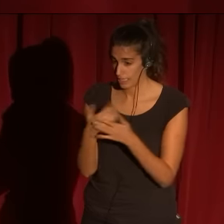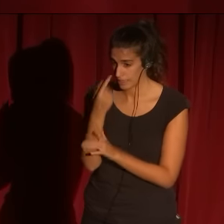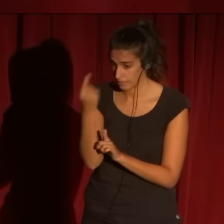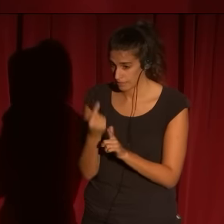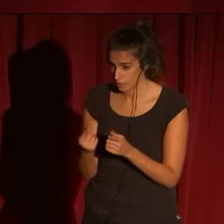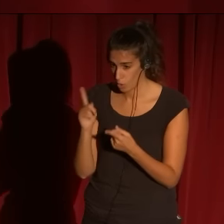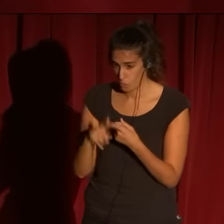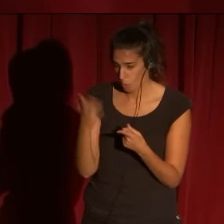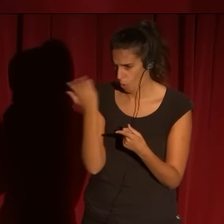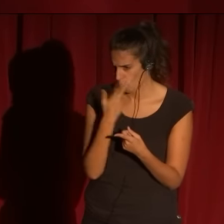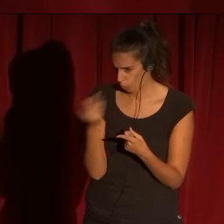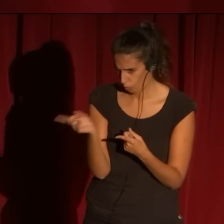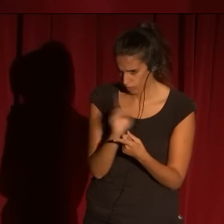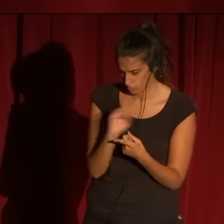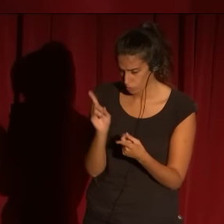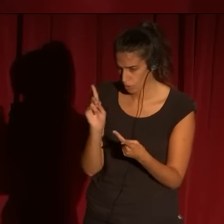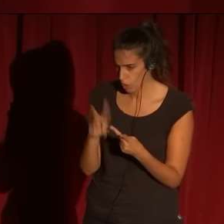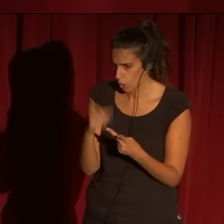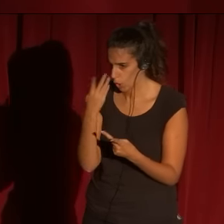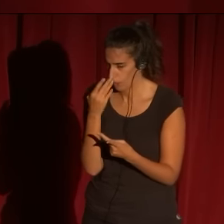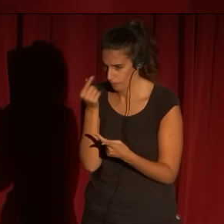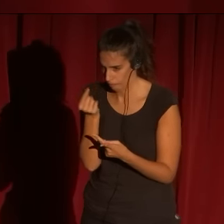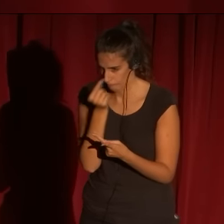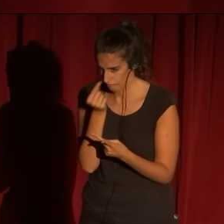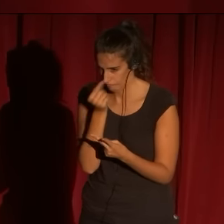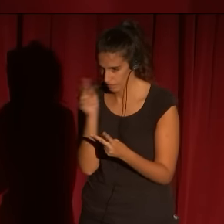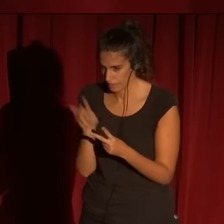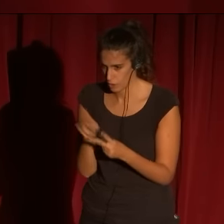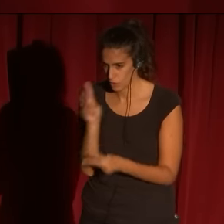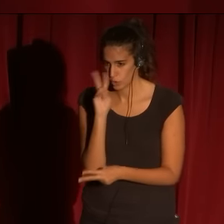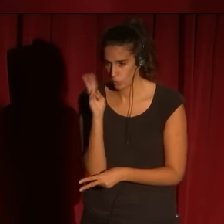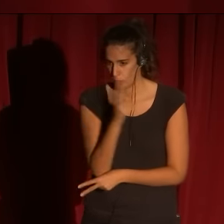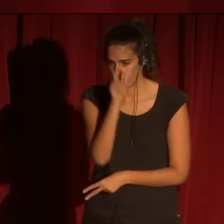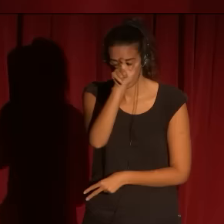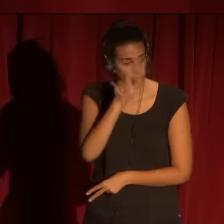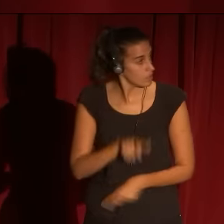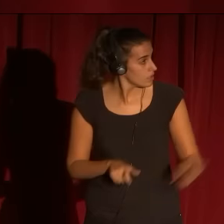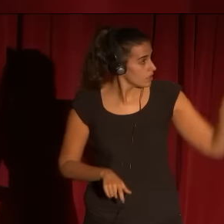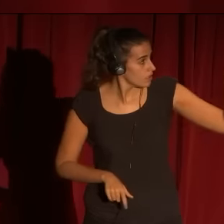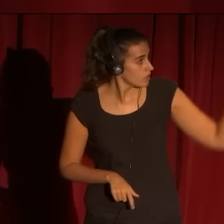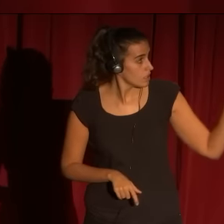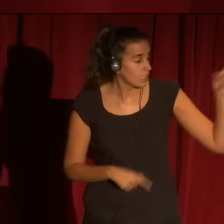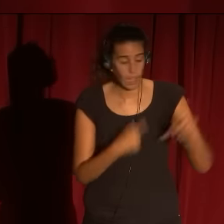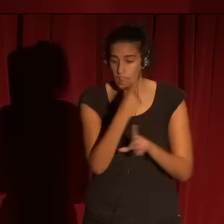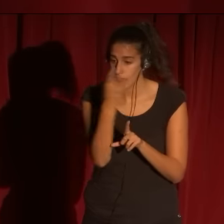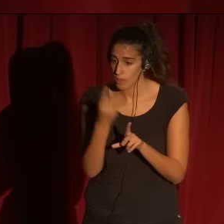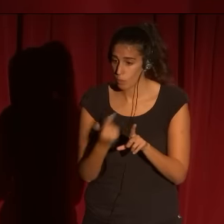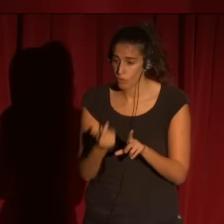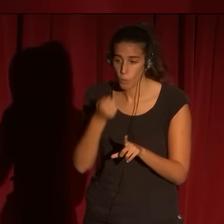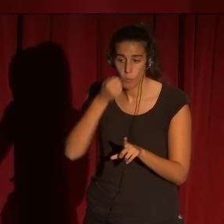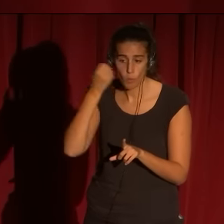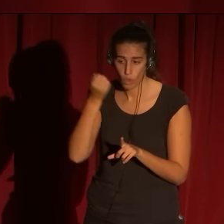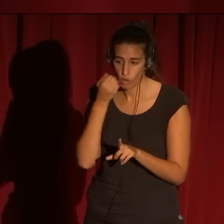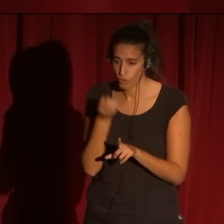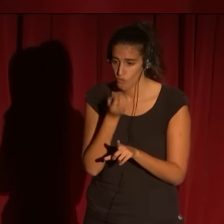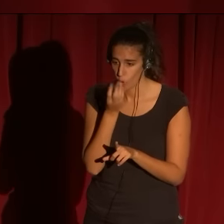son uno completamente desconocido y otro no mucho son dos estos dos artistas que veis aquí lo que están dibujando en realidad es un bodegón un florero